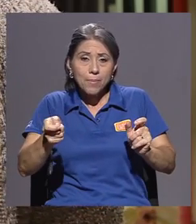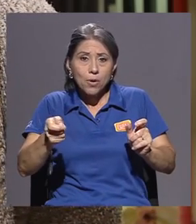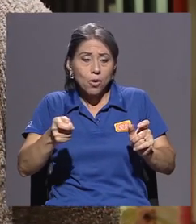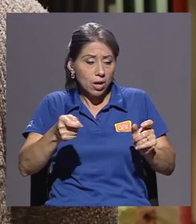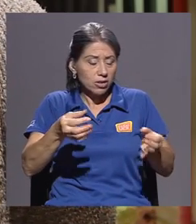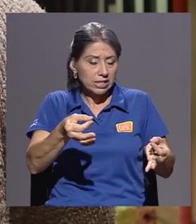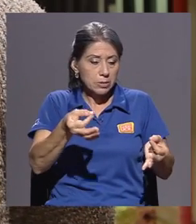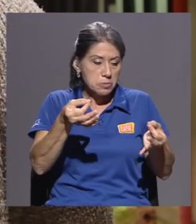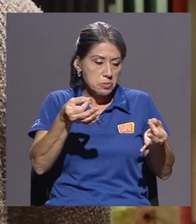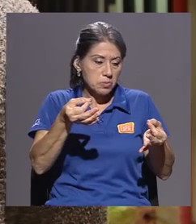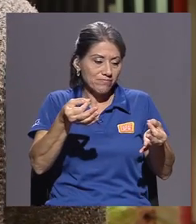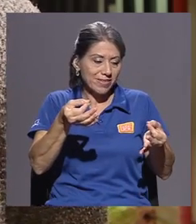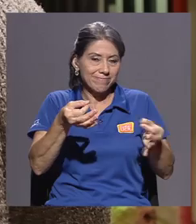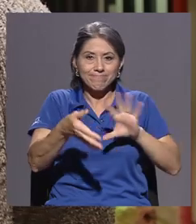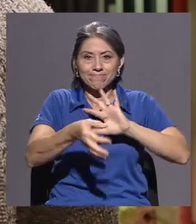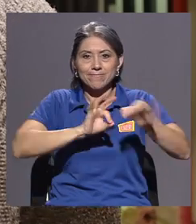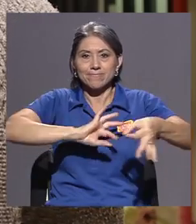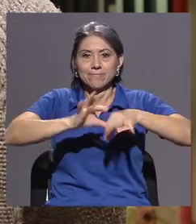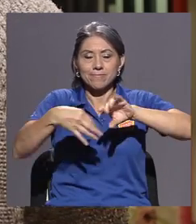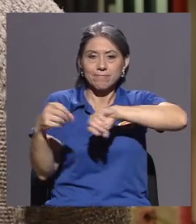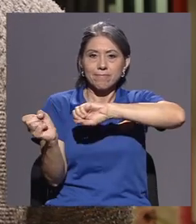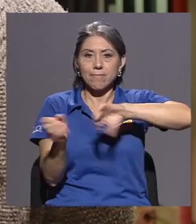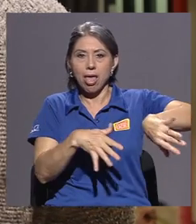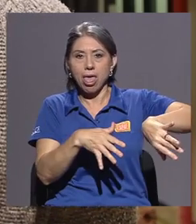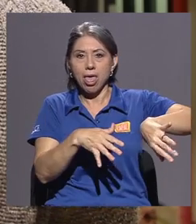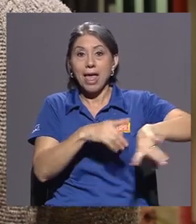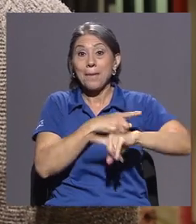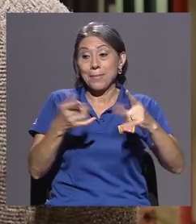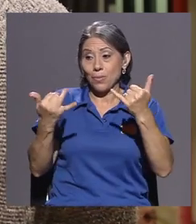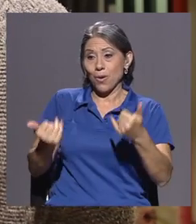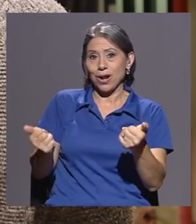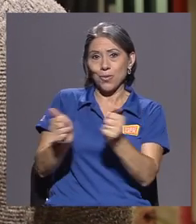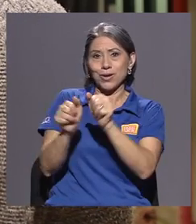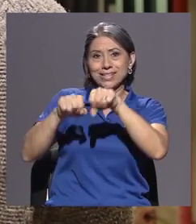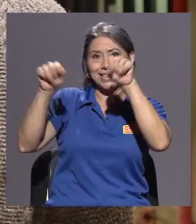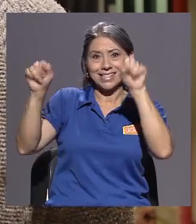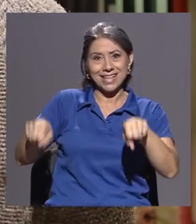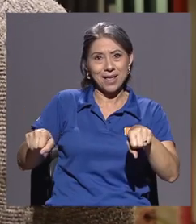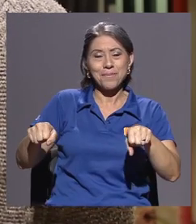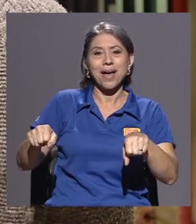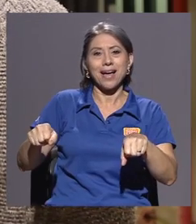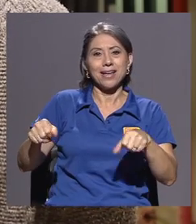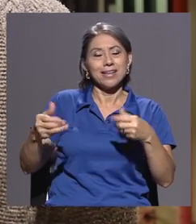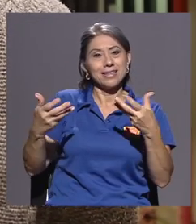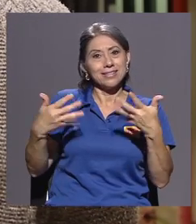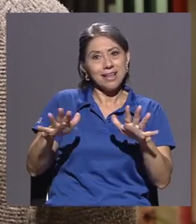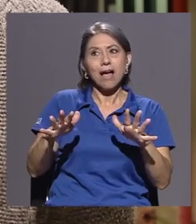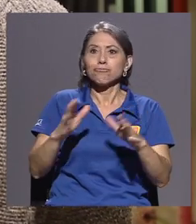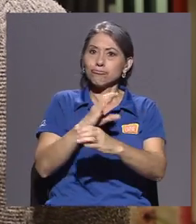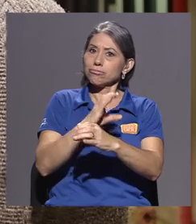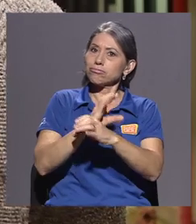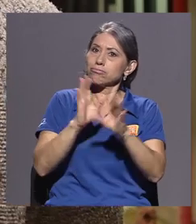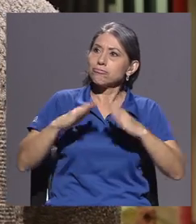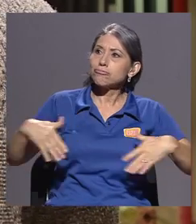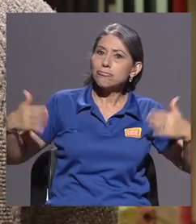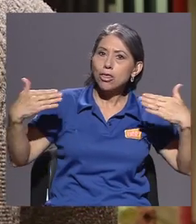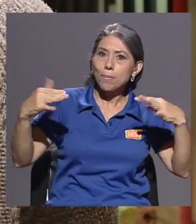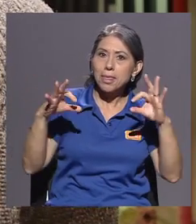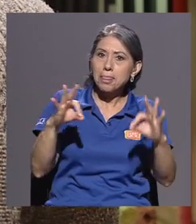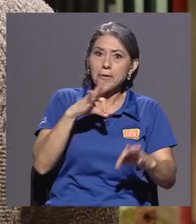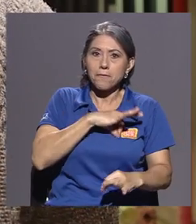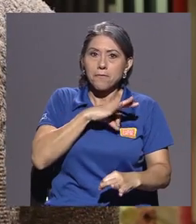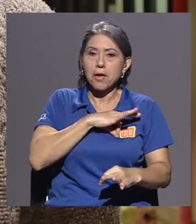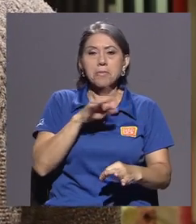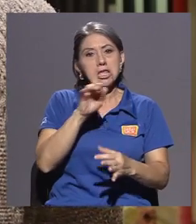se rompen y se desechan. Entonces, con el sistema se vino, por ejemplo, a lo que es la parte del medio ambiente, a favorecer eso. Ya